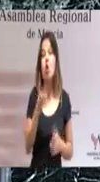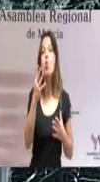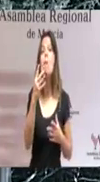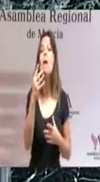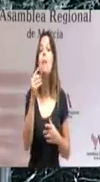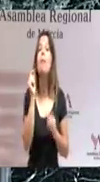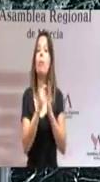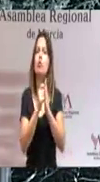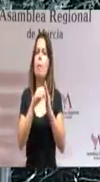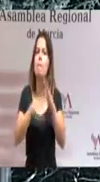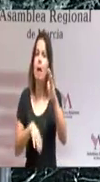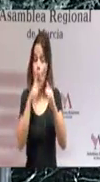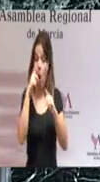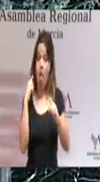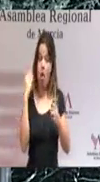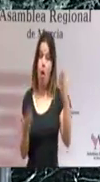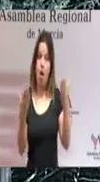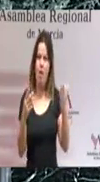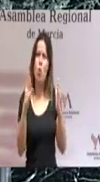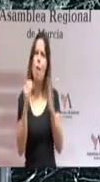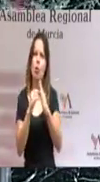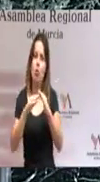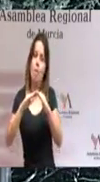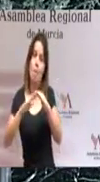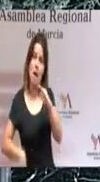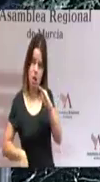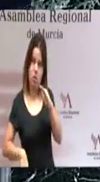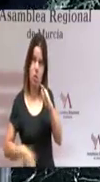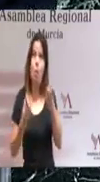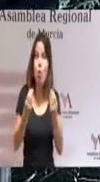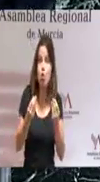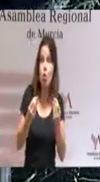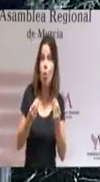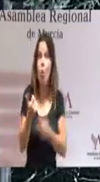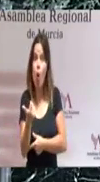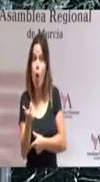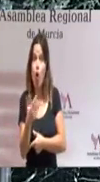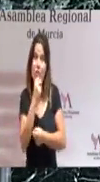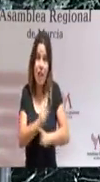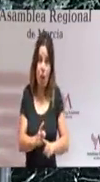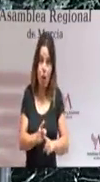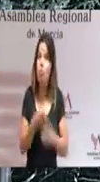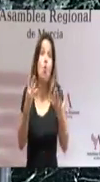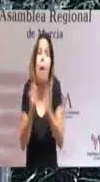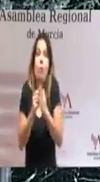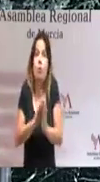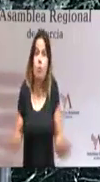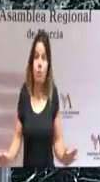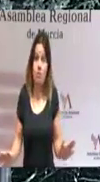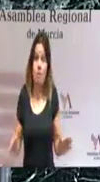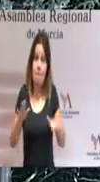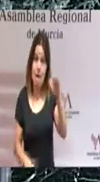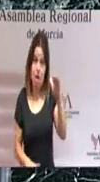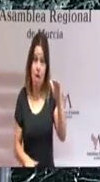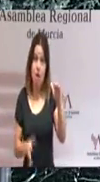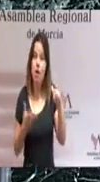9 puntos menos que hace un año. 9 puntos. ¿Es mucho? ¿Es poco? ¿Es insuficiente? Pues son 9 puntos menos. Y